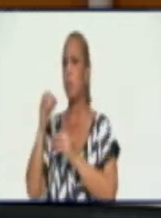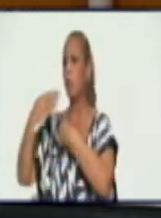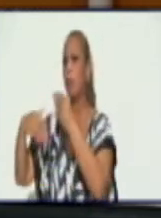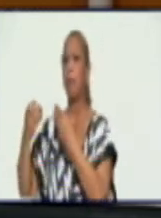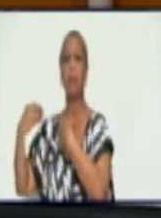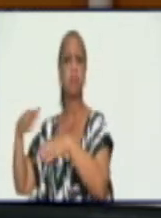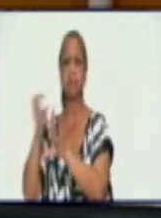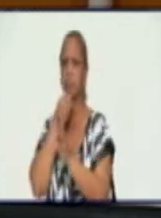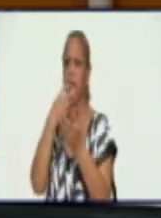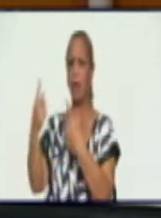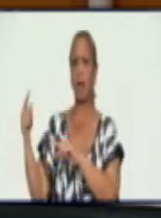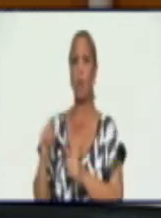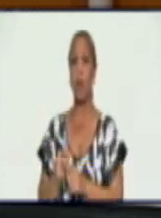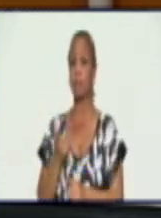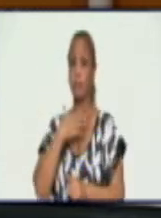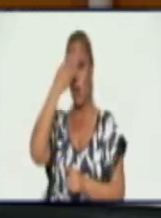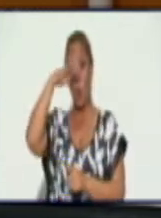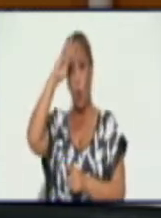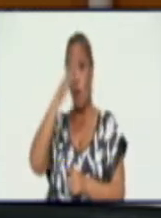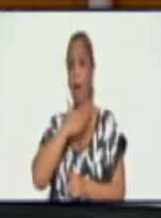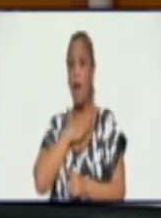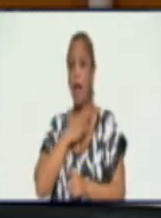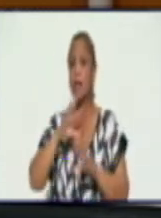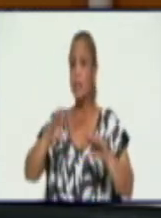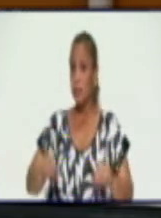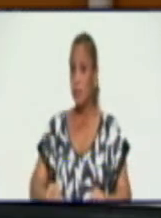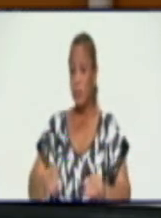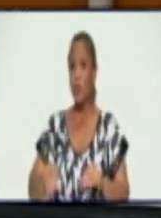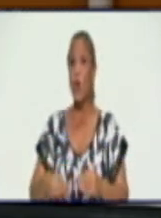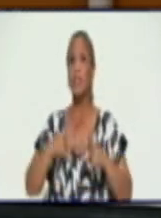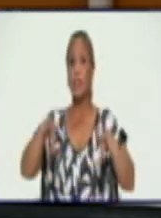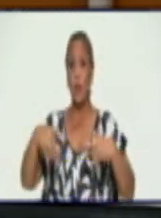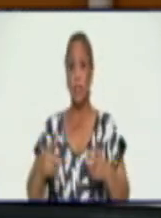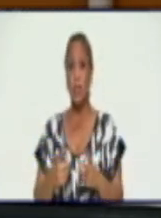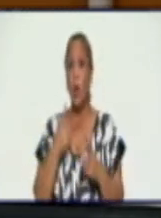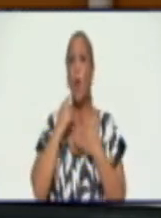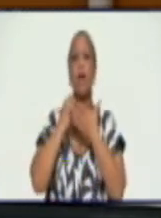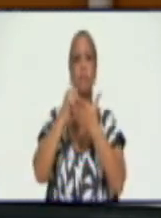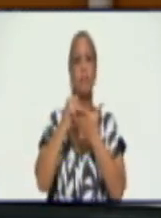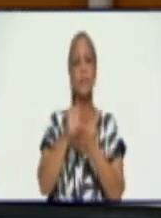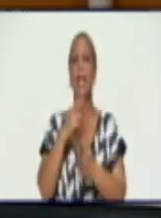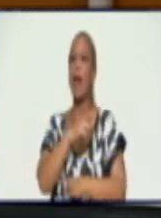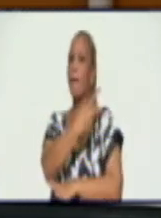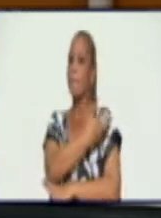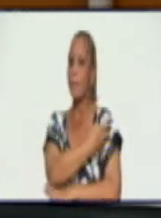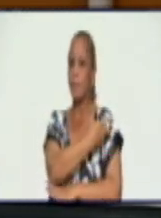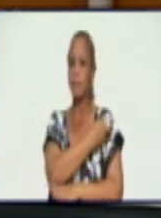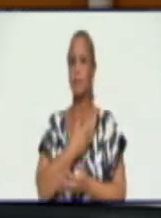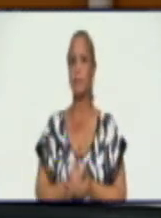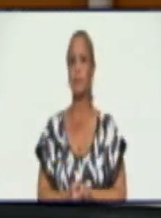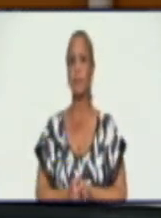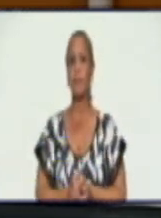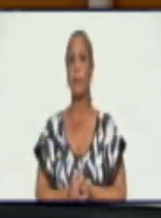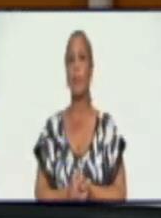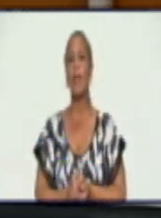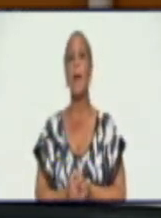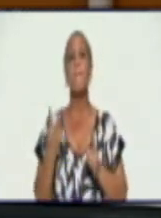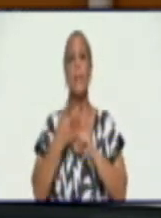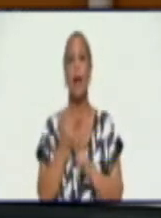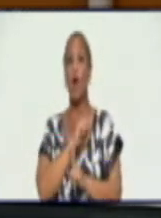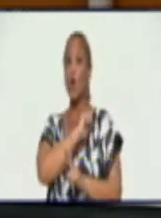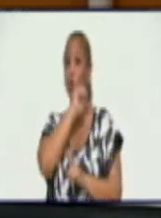ello en un momento en que la ciencia cubana hace realidad una vacuna para orgullo de todos los cubanos